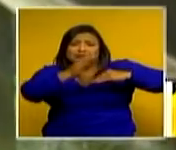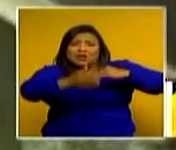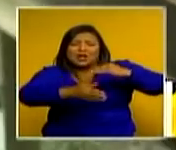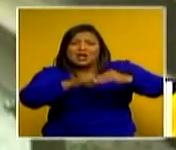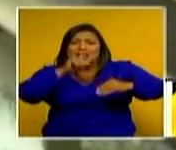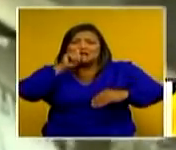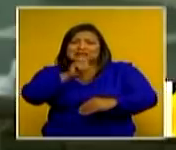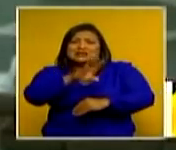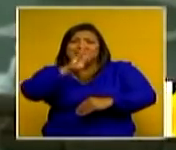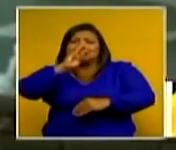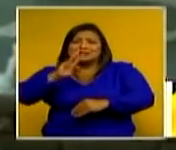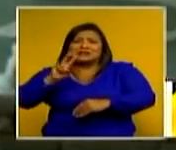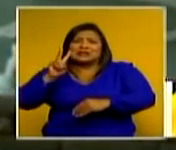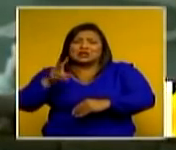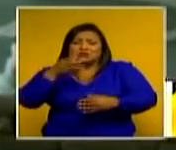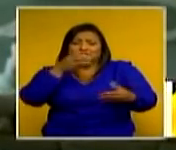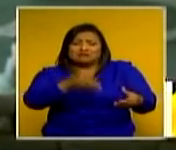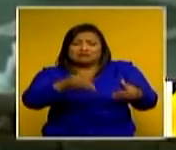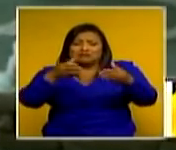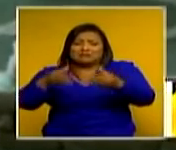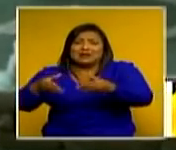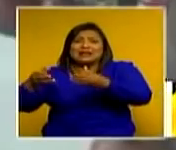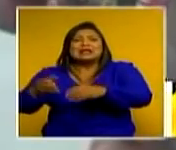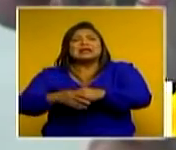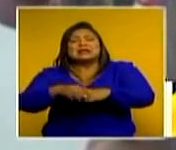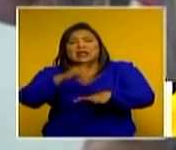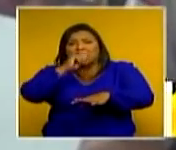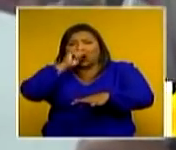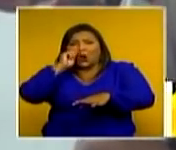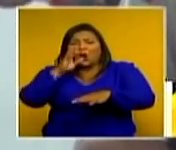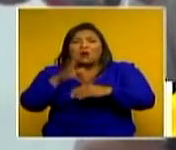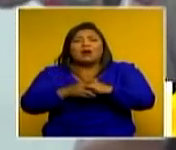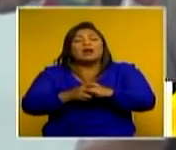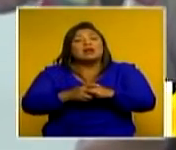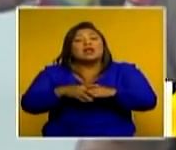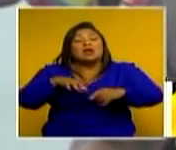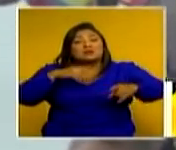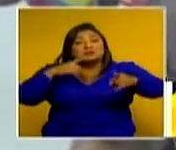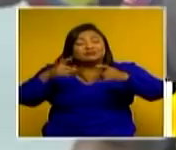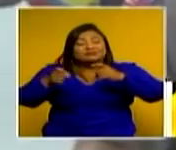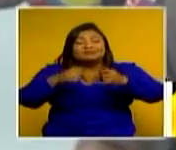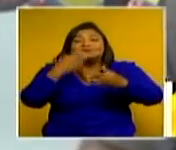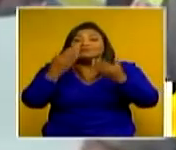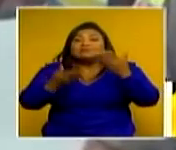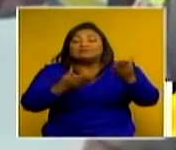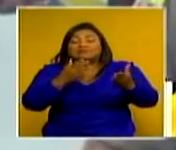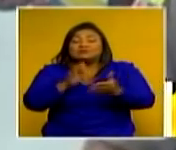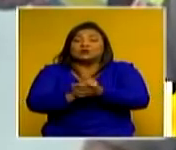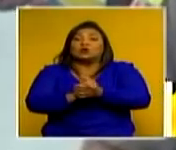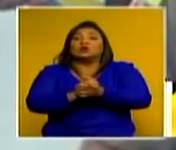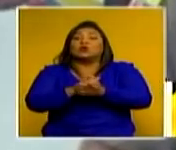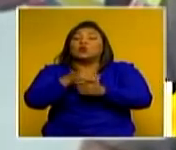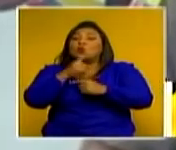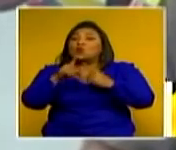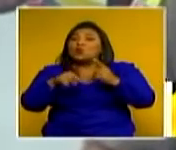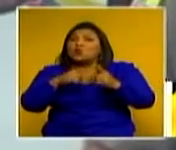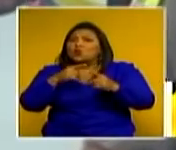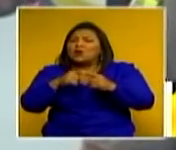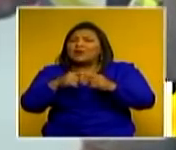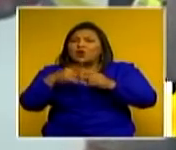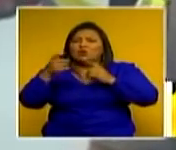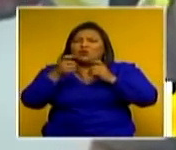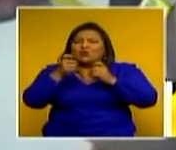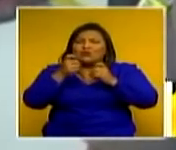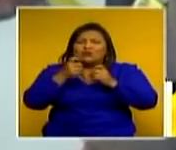162 paquetes de clorhidrato de cocaína el operativo se efectuó durante el desarrollo de un control